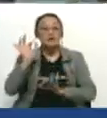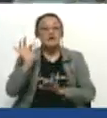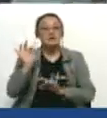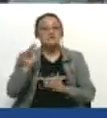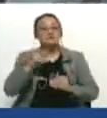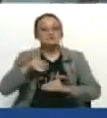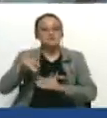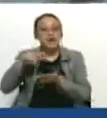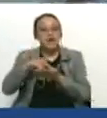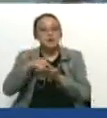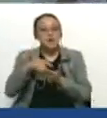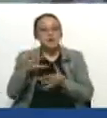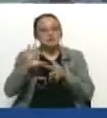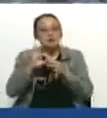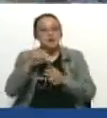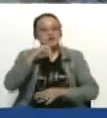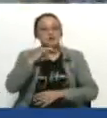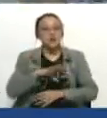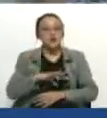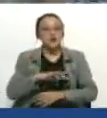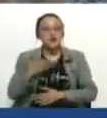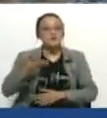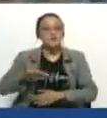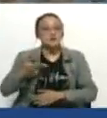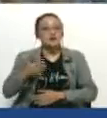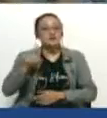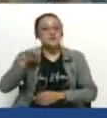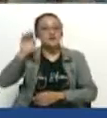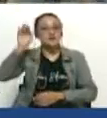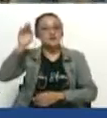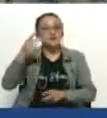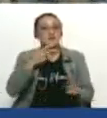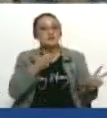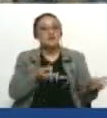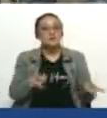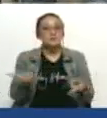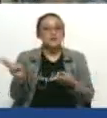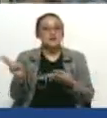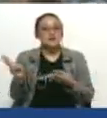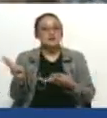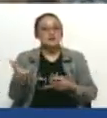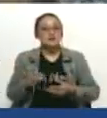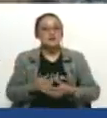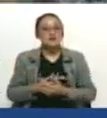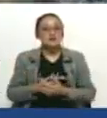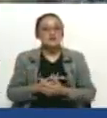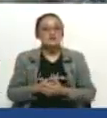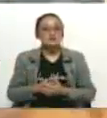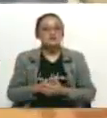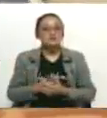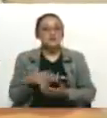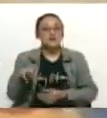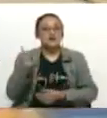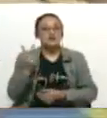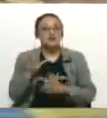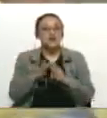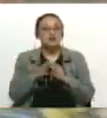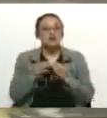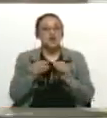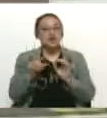sagrada, vinculada a nuestra historia y también a nuestro futuro. Bienvenida entonces la Feria Internacional del Libro de Venezuela, con todos